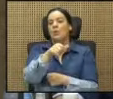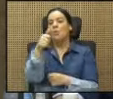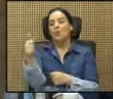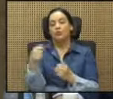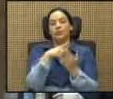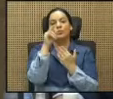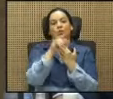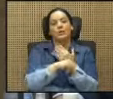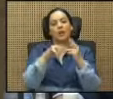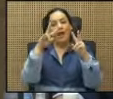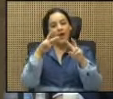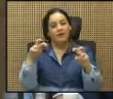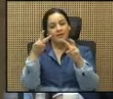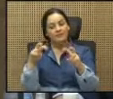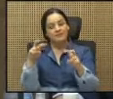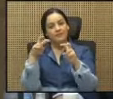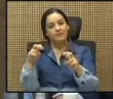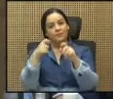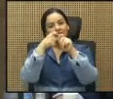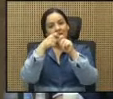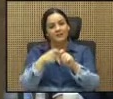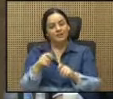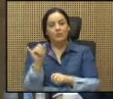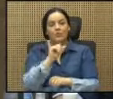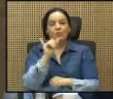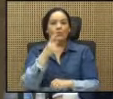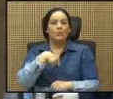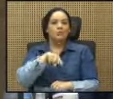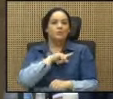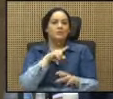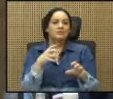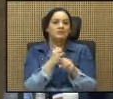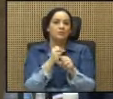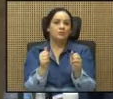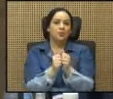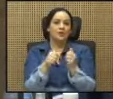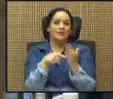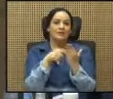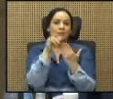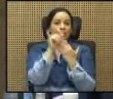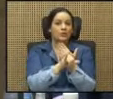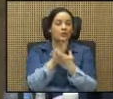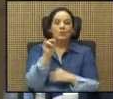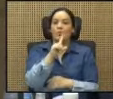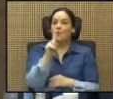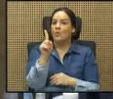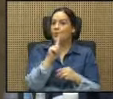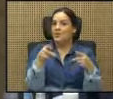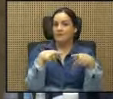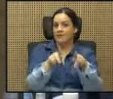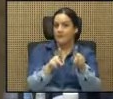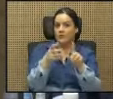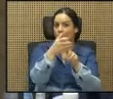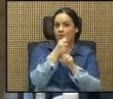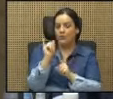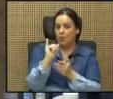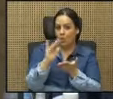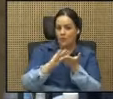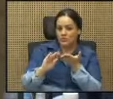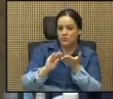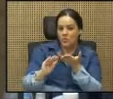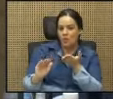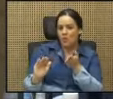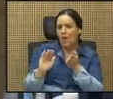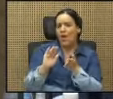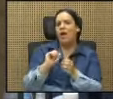los analizaremos en detalle, tal como hicimos con este. No voy a permitir que, tomando como excusa la pandemia,